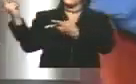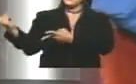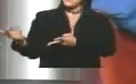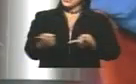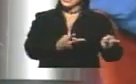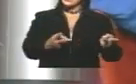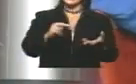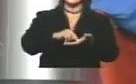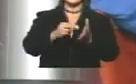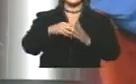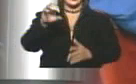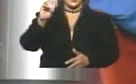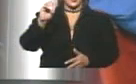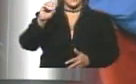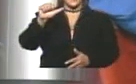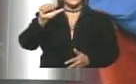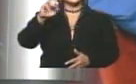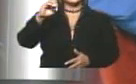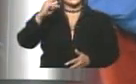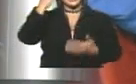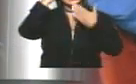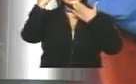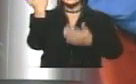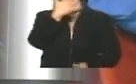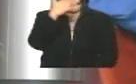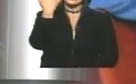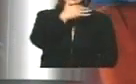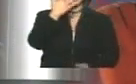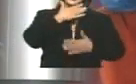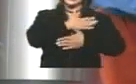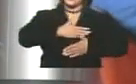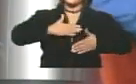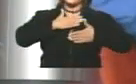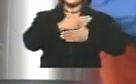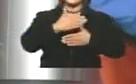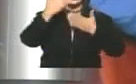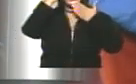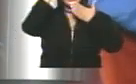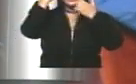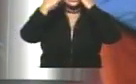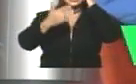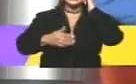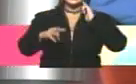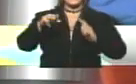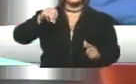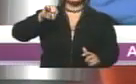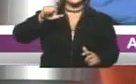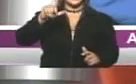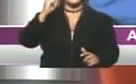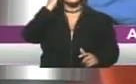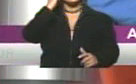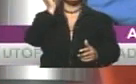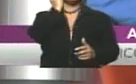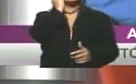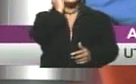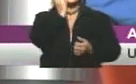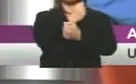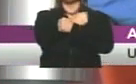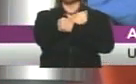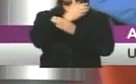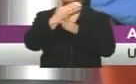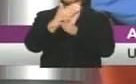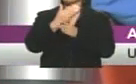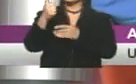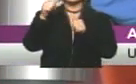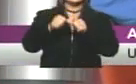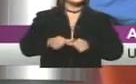Oscar. Gracias por estar acá en Entre Iguales. Chévere, aquí disfrutando contigo y viendo ahorita a mi comadre Milagro Figuera, siempre trabajando